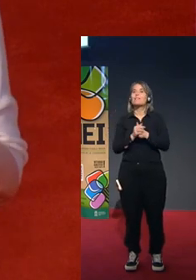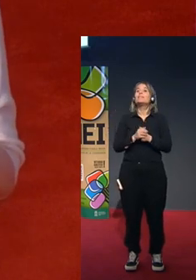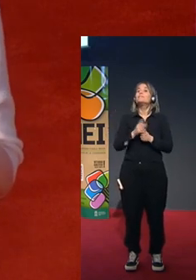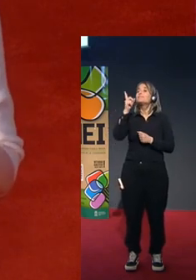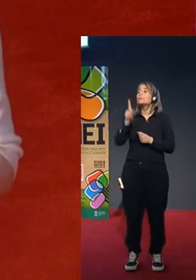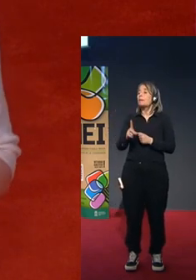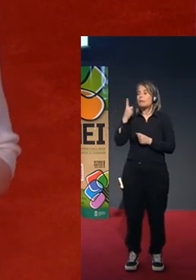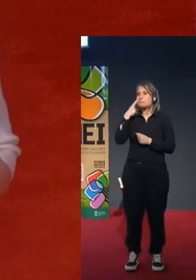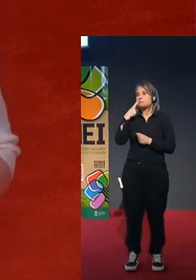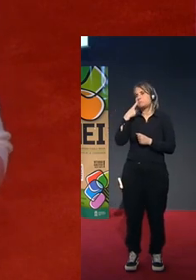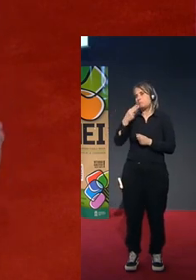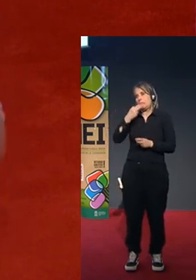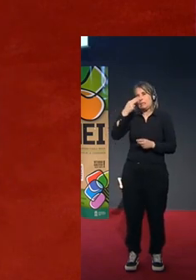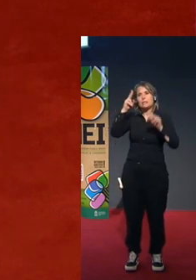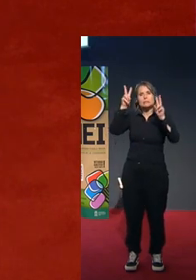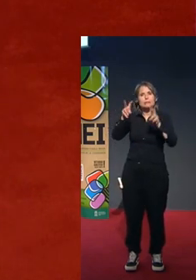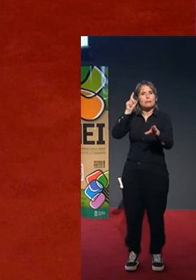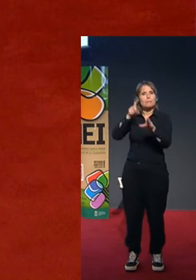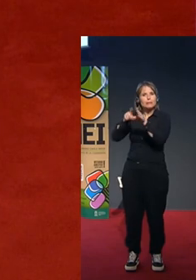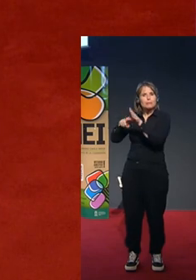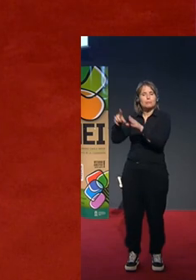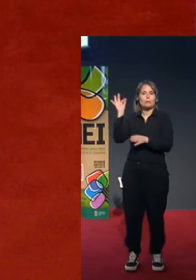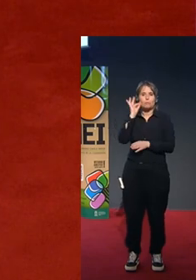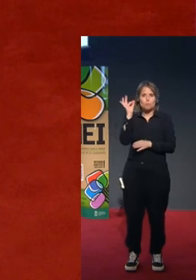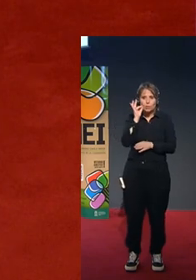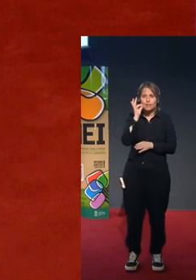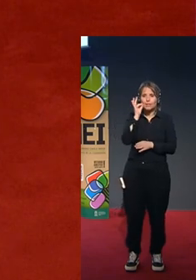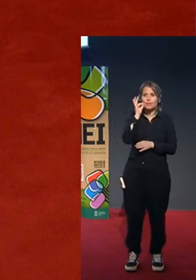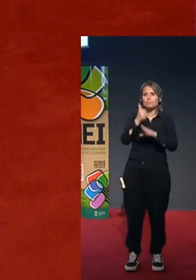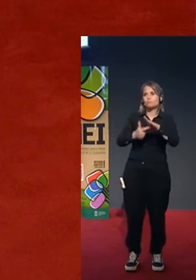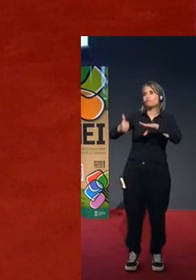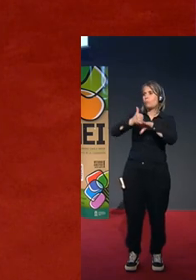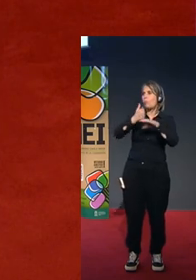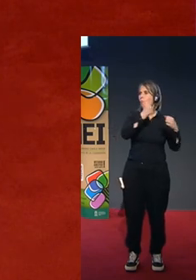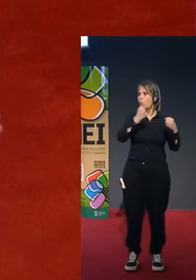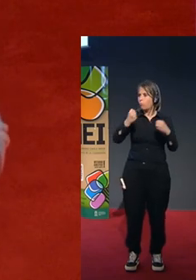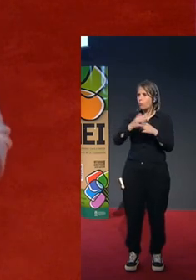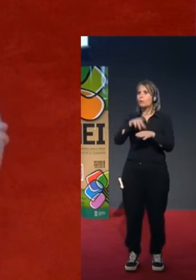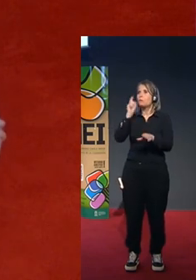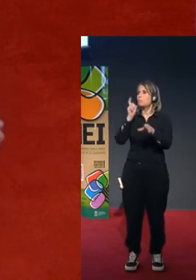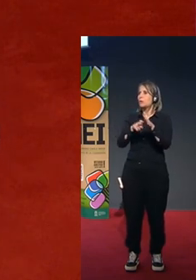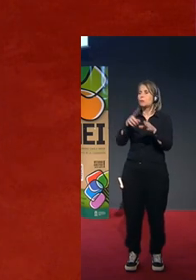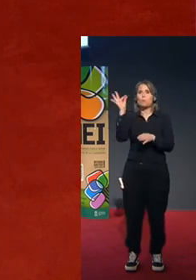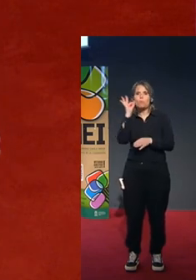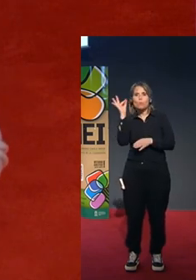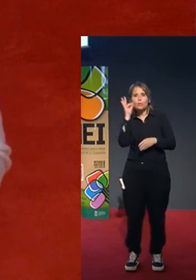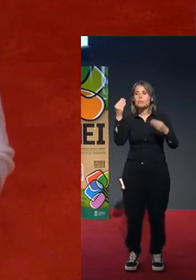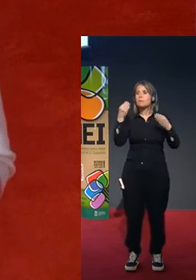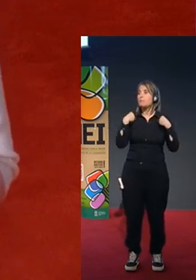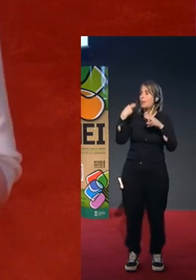hemos abordado temas interesantes como la participación de las mujeres en los órganos de poder la participación de las mujeres en la